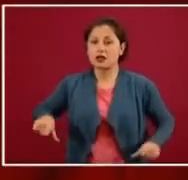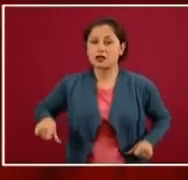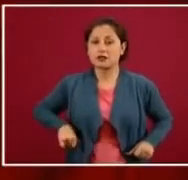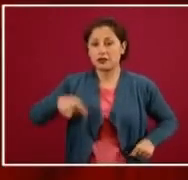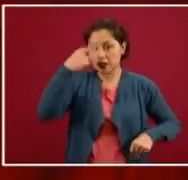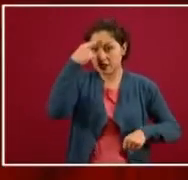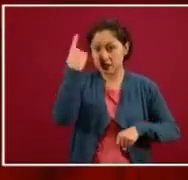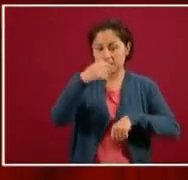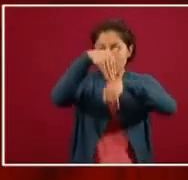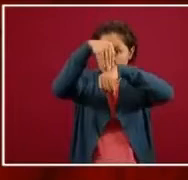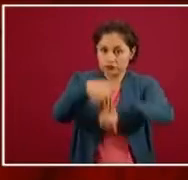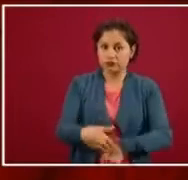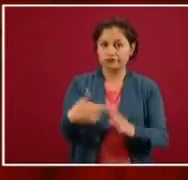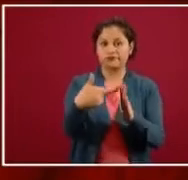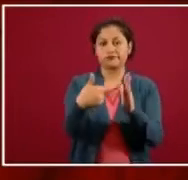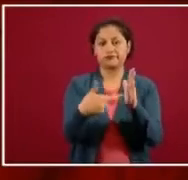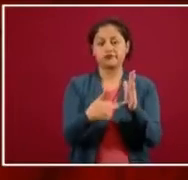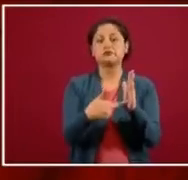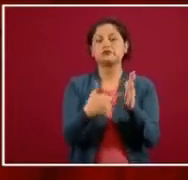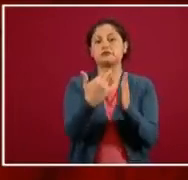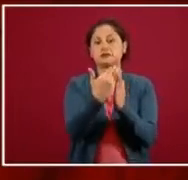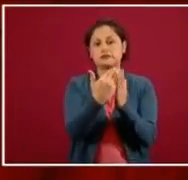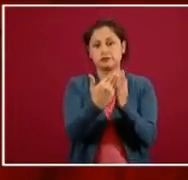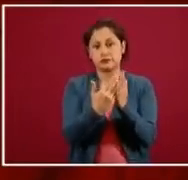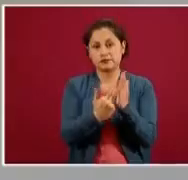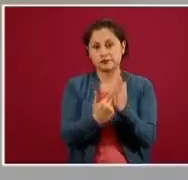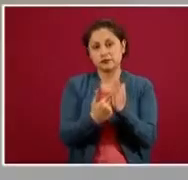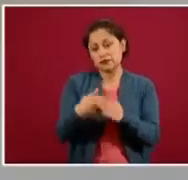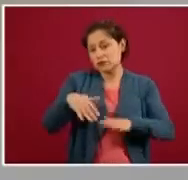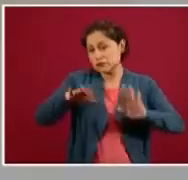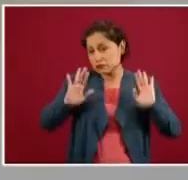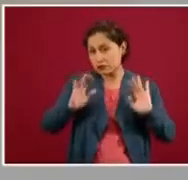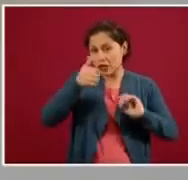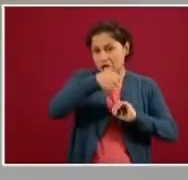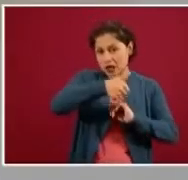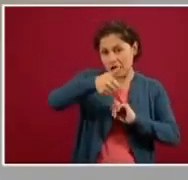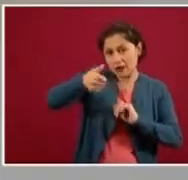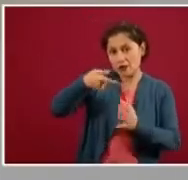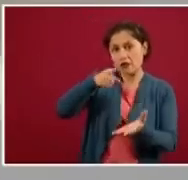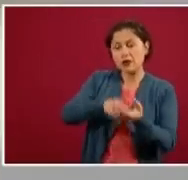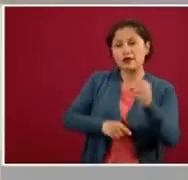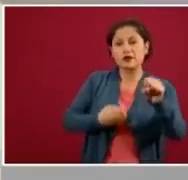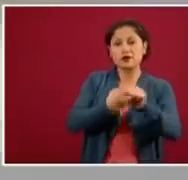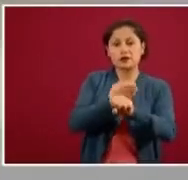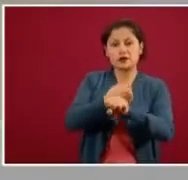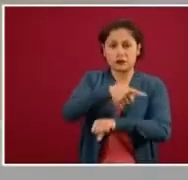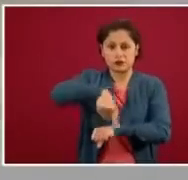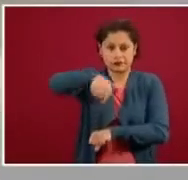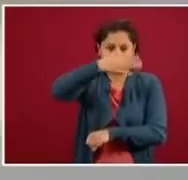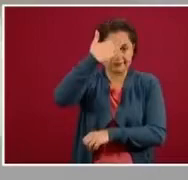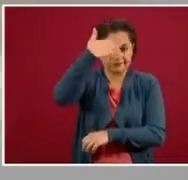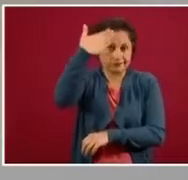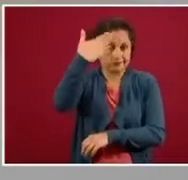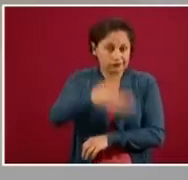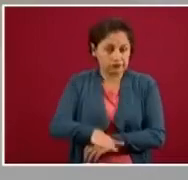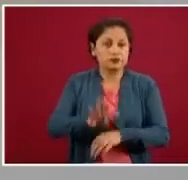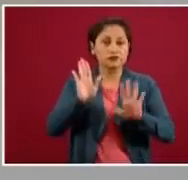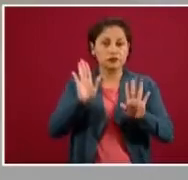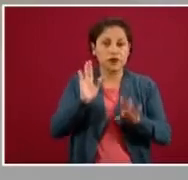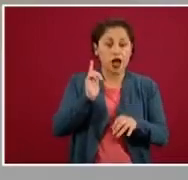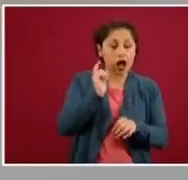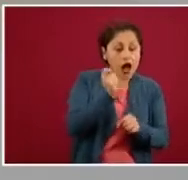estas medidas en el marco de su competencia, que es cada uno de los estados. En algunos estados vemos